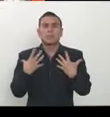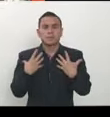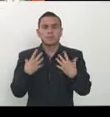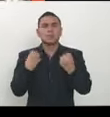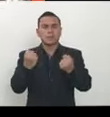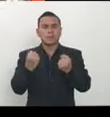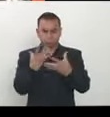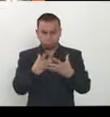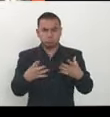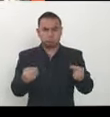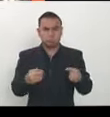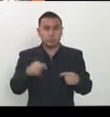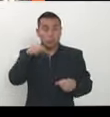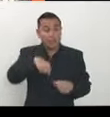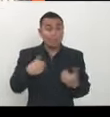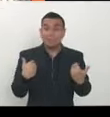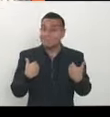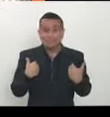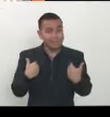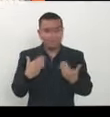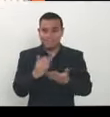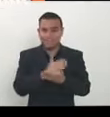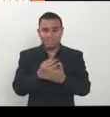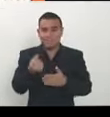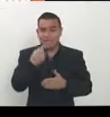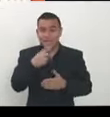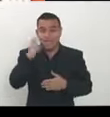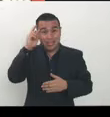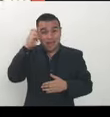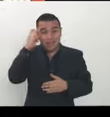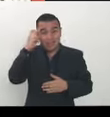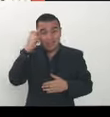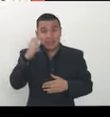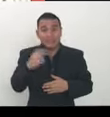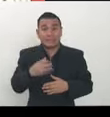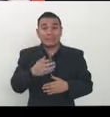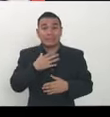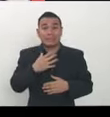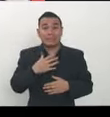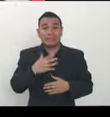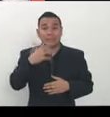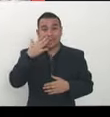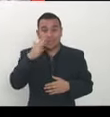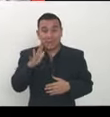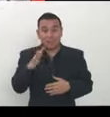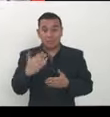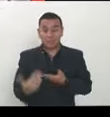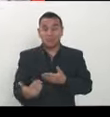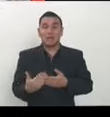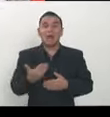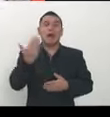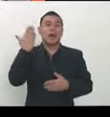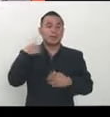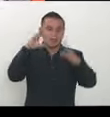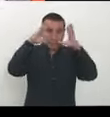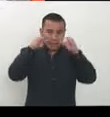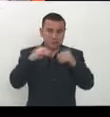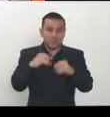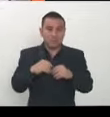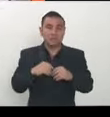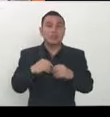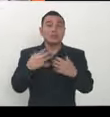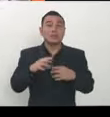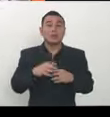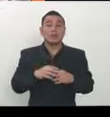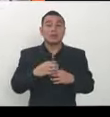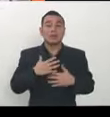que no hay otra medicina ahora mismo. ¿Tú sabes la impotencia que es tener una mujer que te entra ahogándose como tuve la otra noche, que ya está intubada y